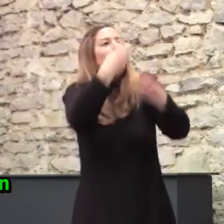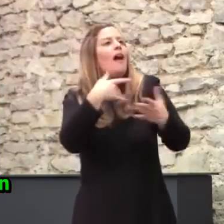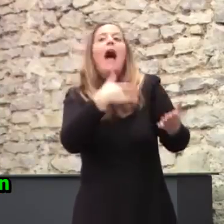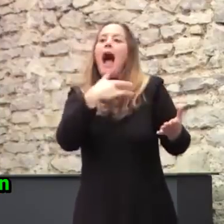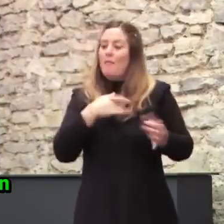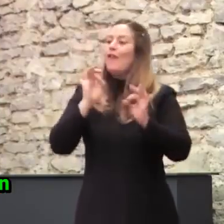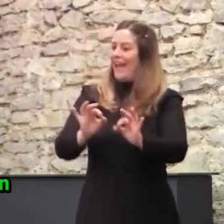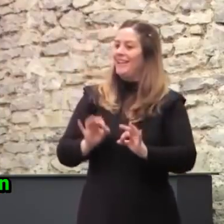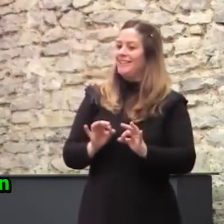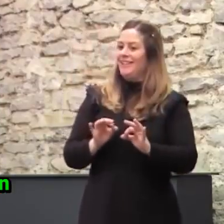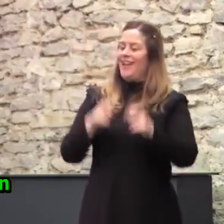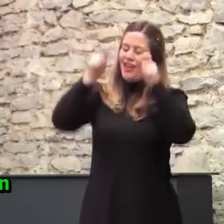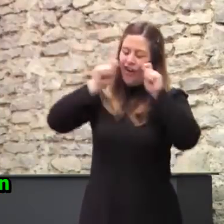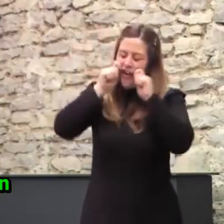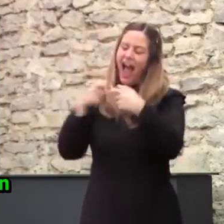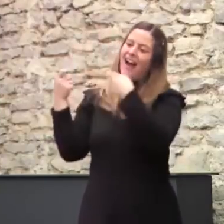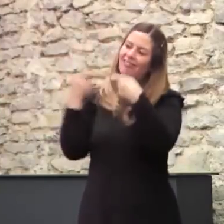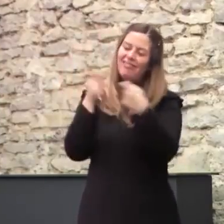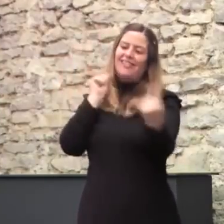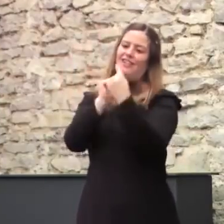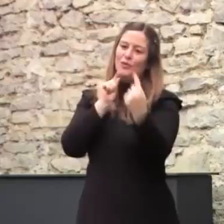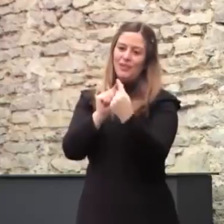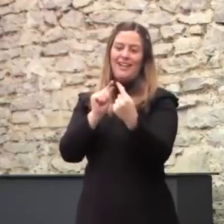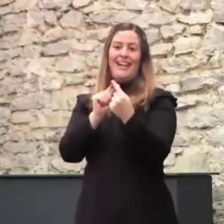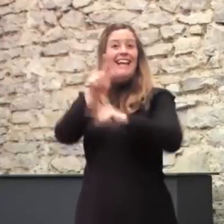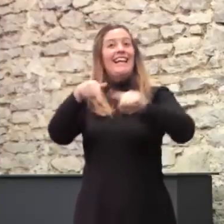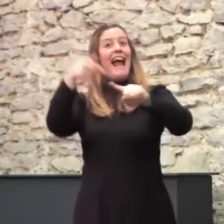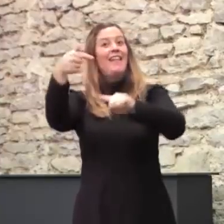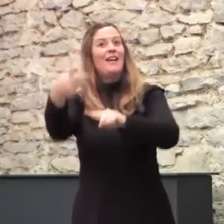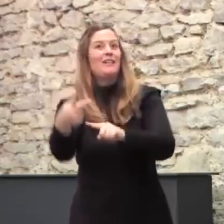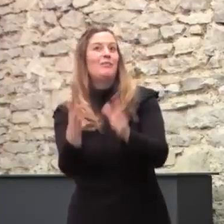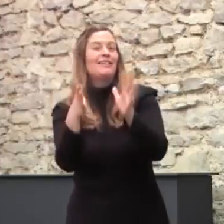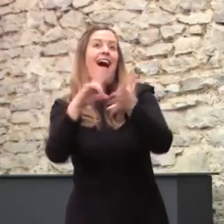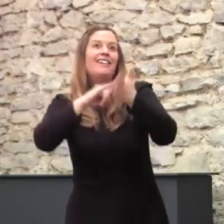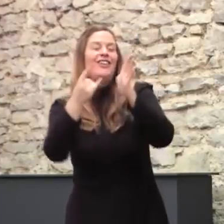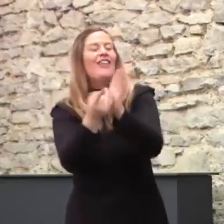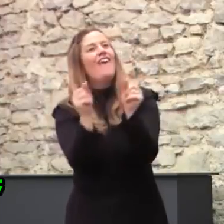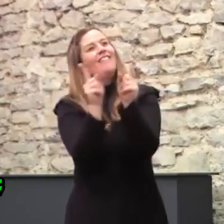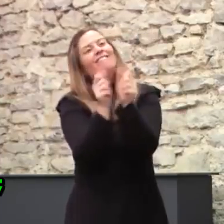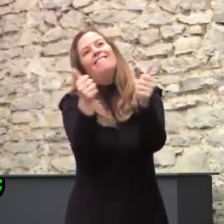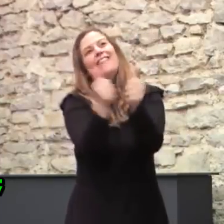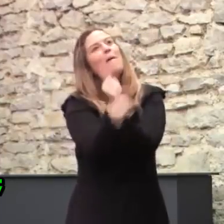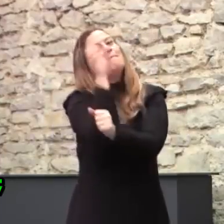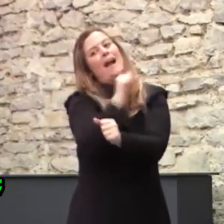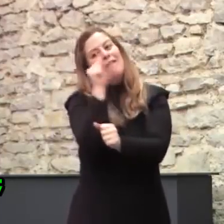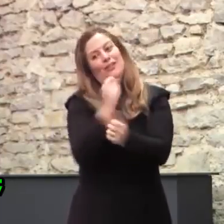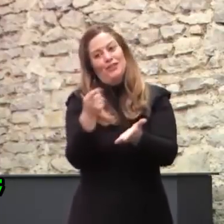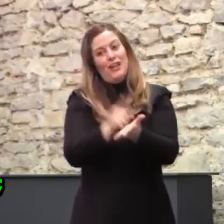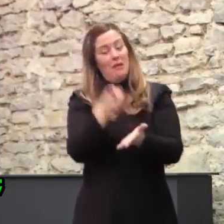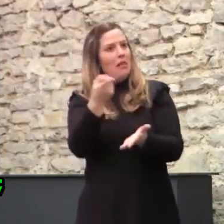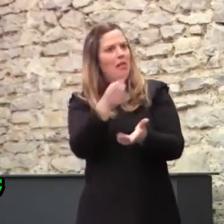de la reconciliación, que es maravilloso y absoluto, ¿no? Y hay mucha gente que vive en esta dinámica, ¿no? Del enfado,